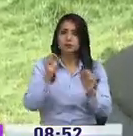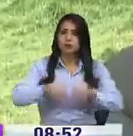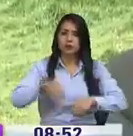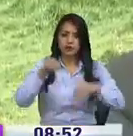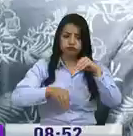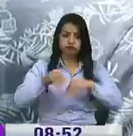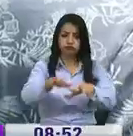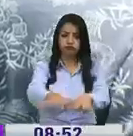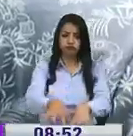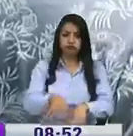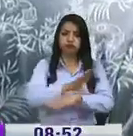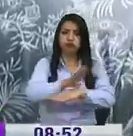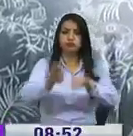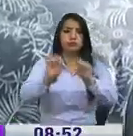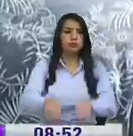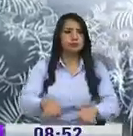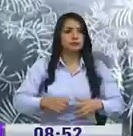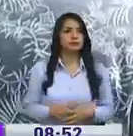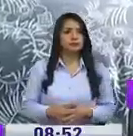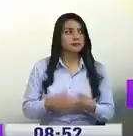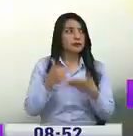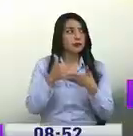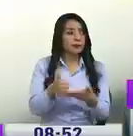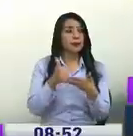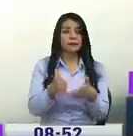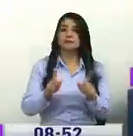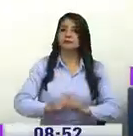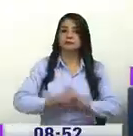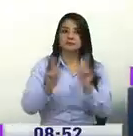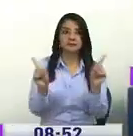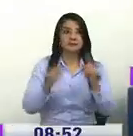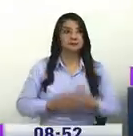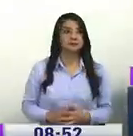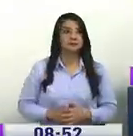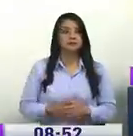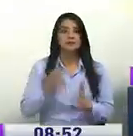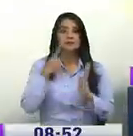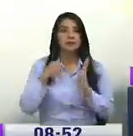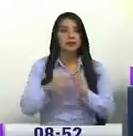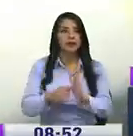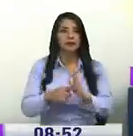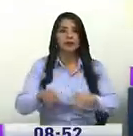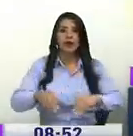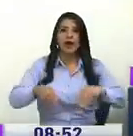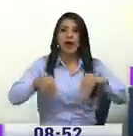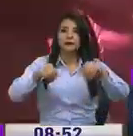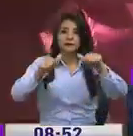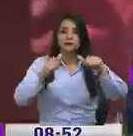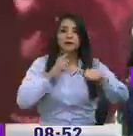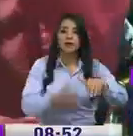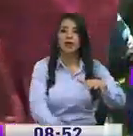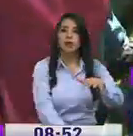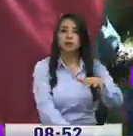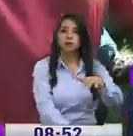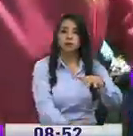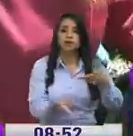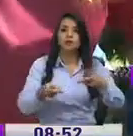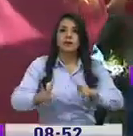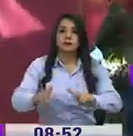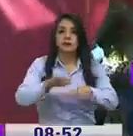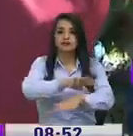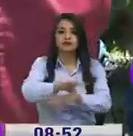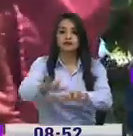tierra. Los beneficios son muchos, entre ellos está la creación de gas para la cocción y abono orgánico para